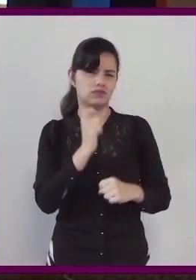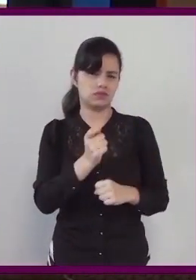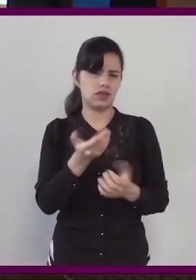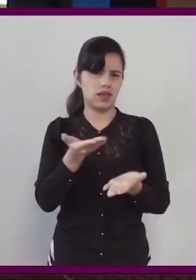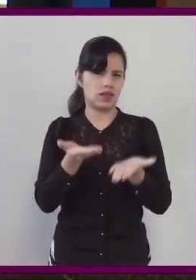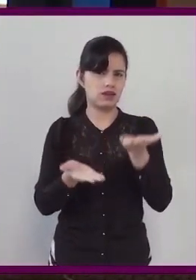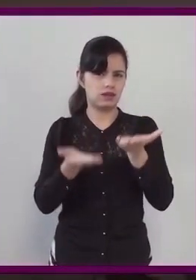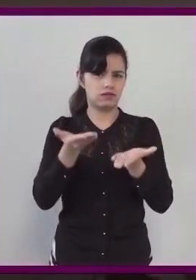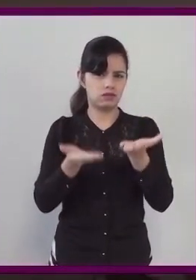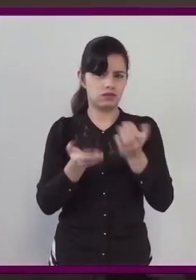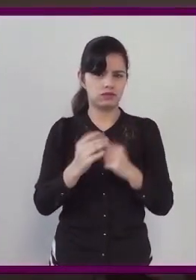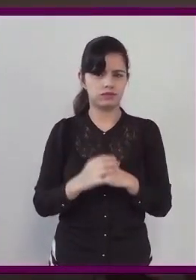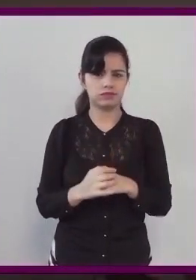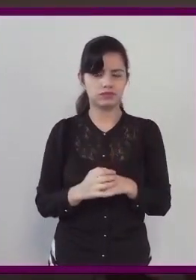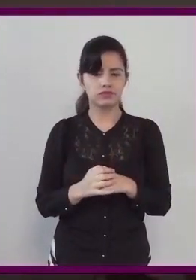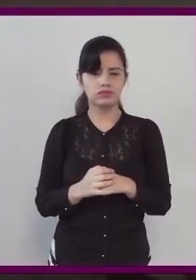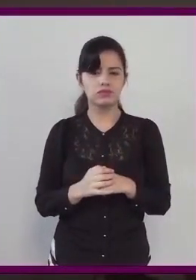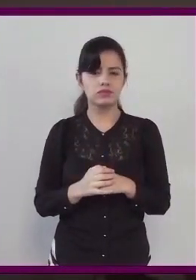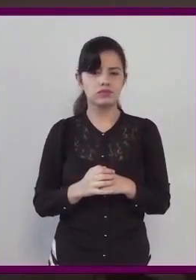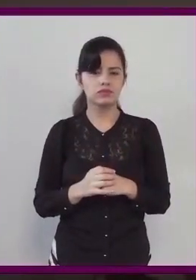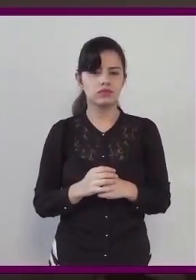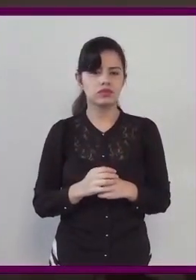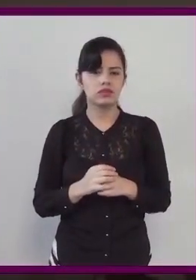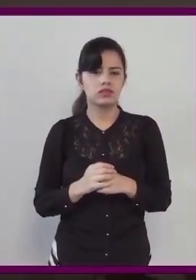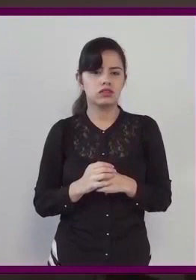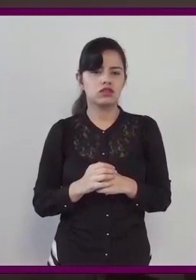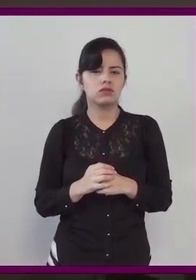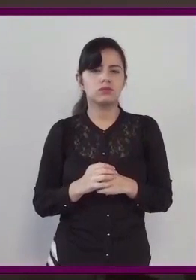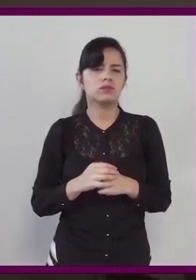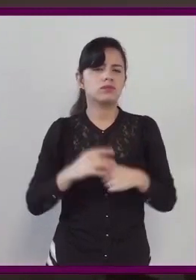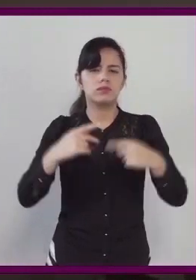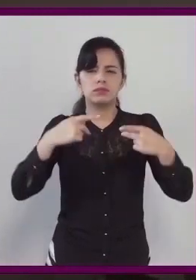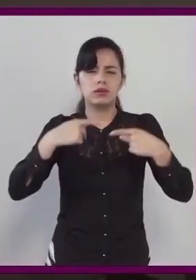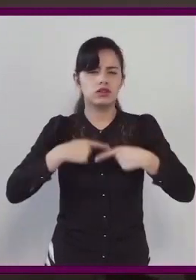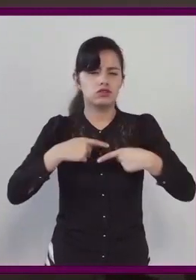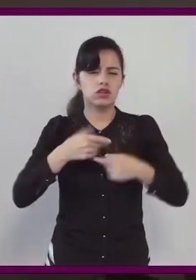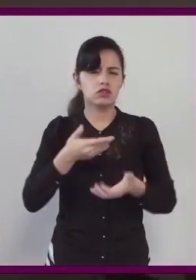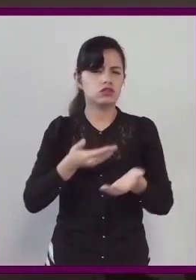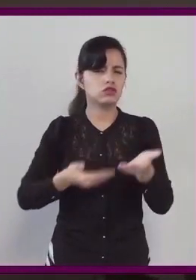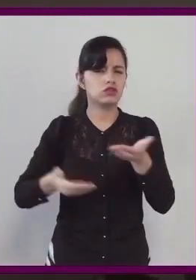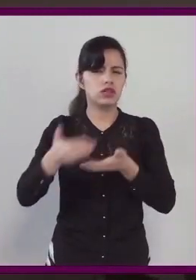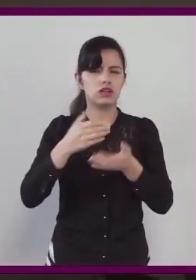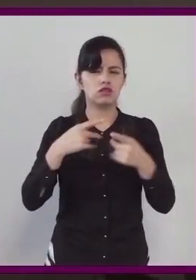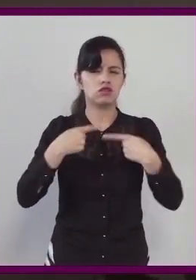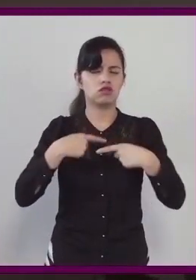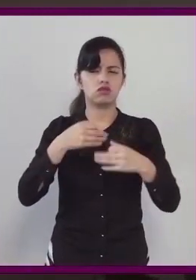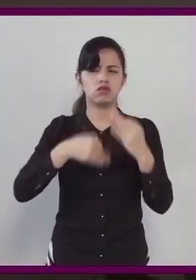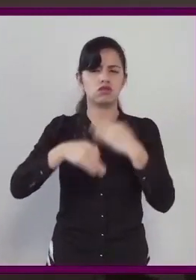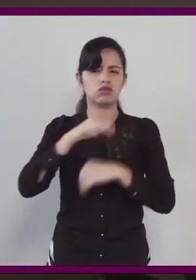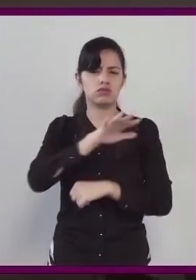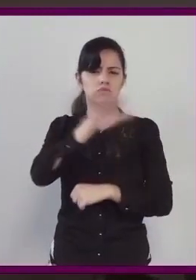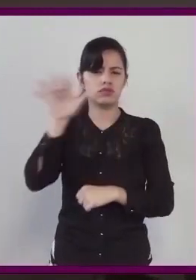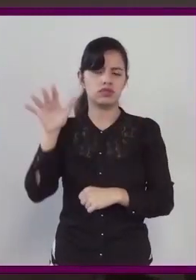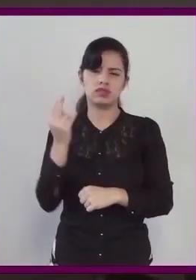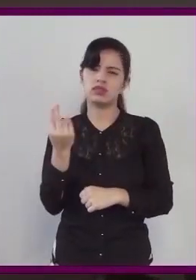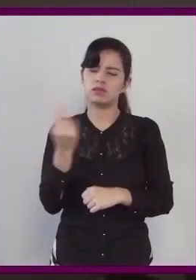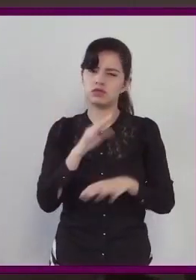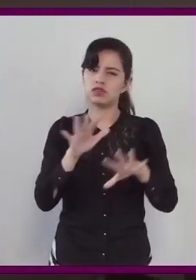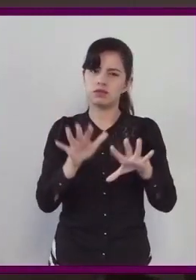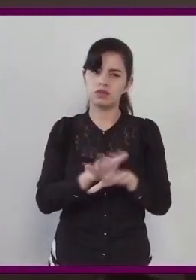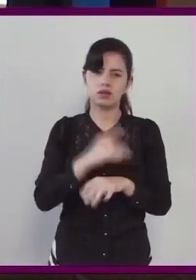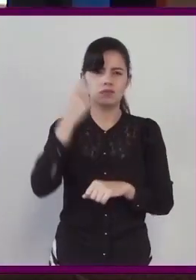equilibrio, ¿no? Para ti, ¿qué tendríamos que cambiar como sociedad para combatir temas como el racismo o el